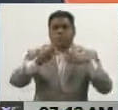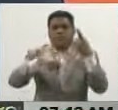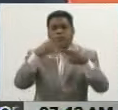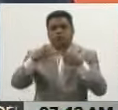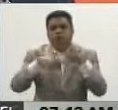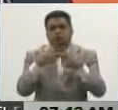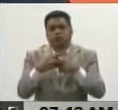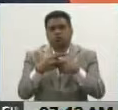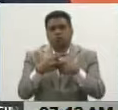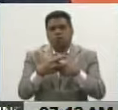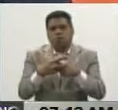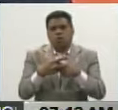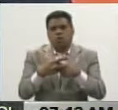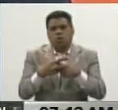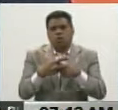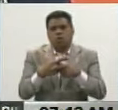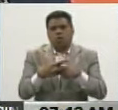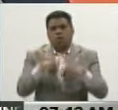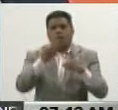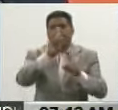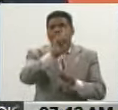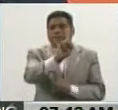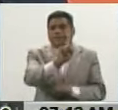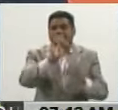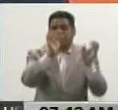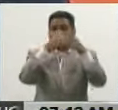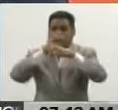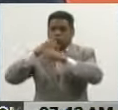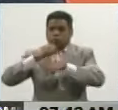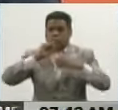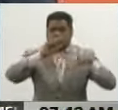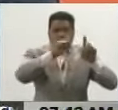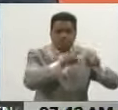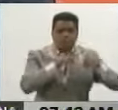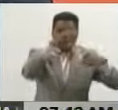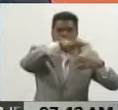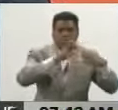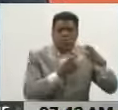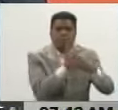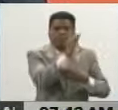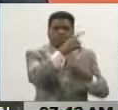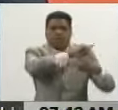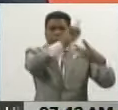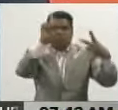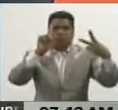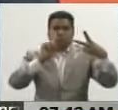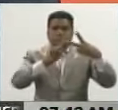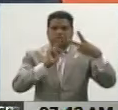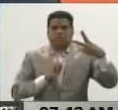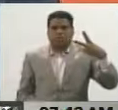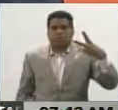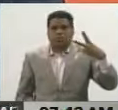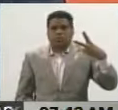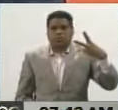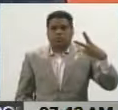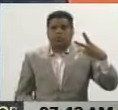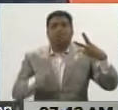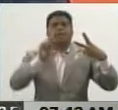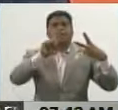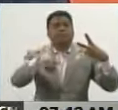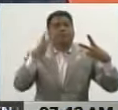vinculado fundamentalmente con el primer motor de la economía, que es el agroalimentario, ¿no? Y además, producción intelectual. La